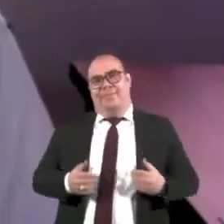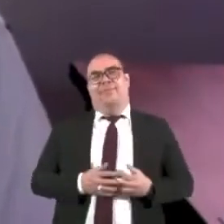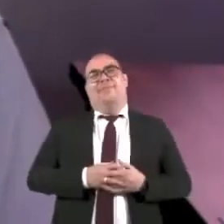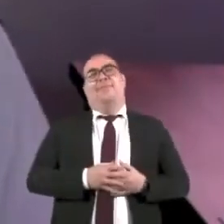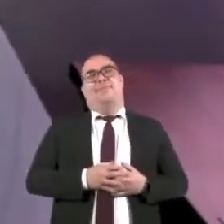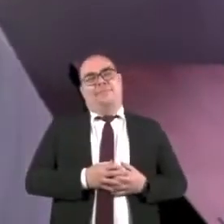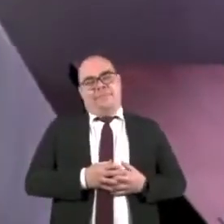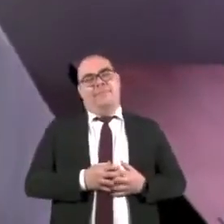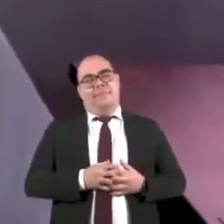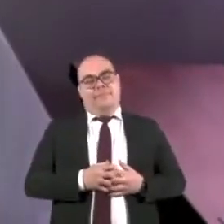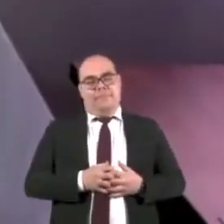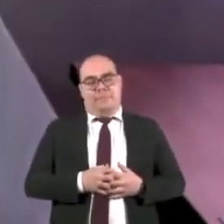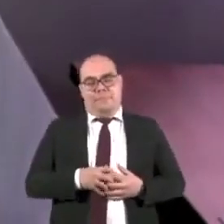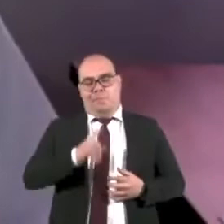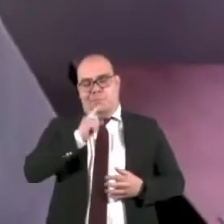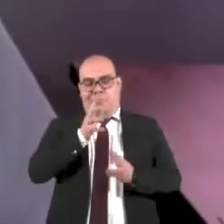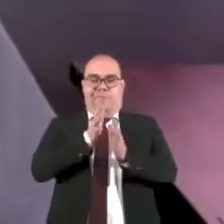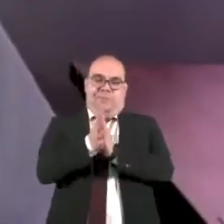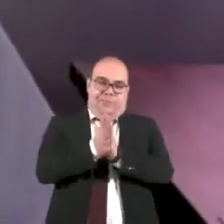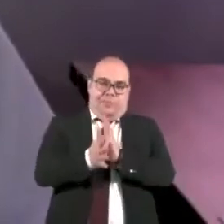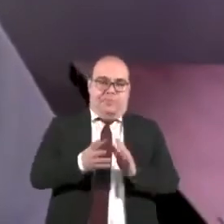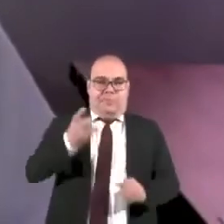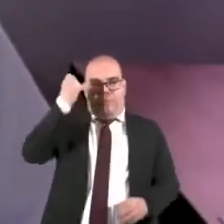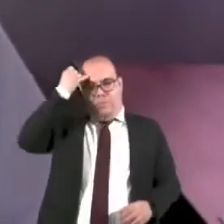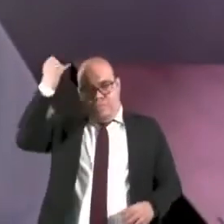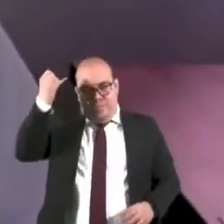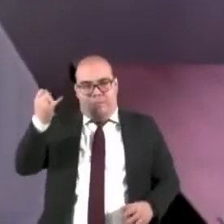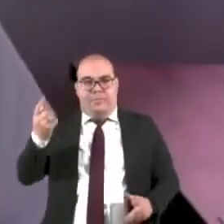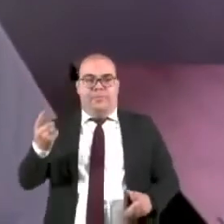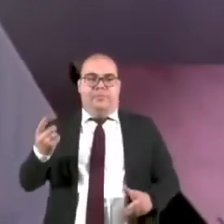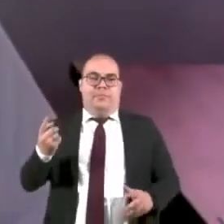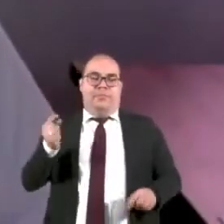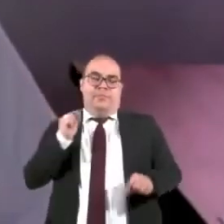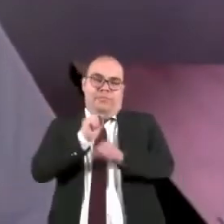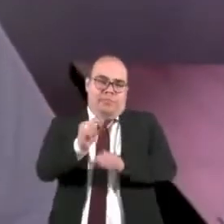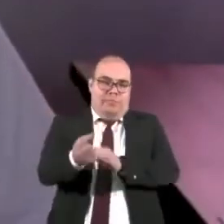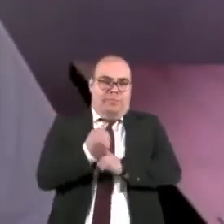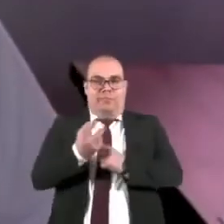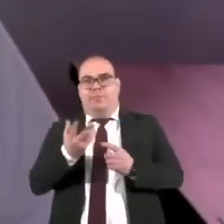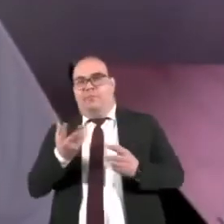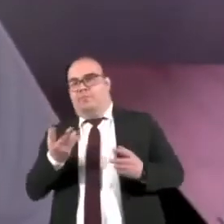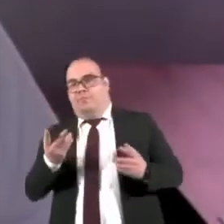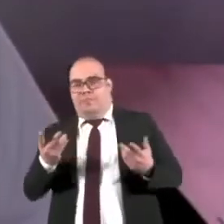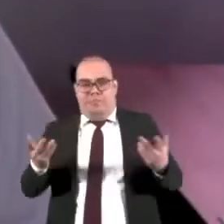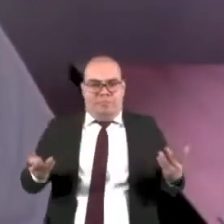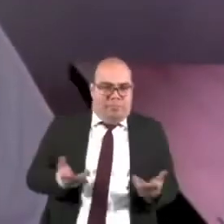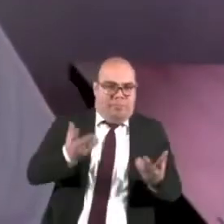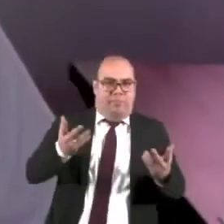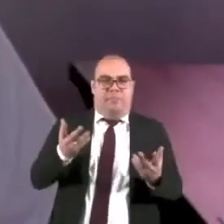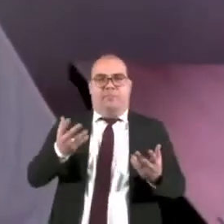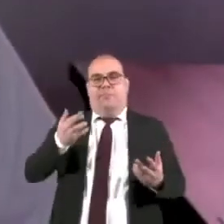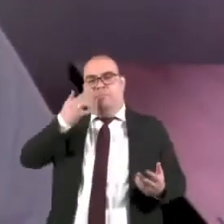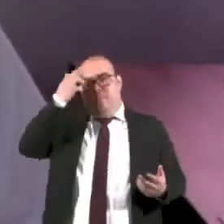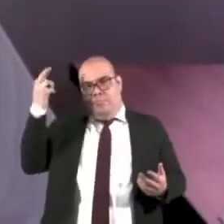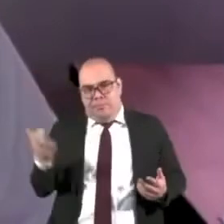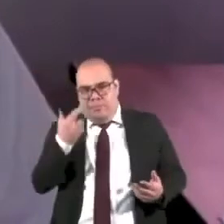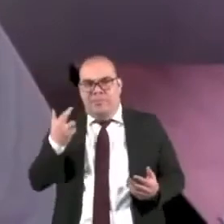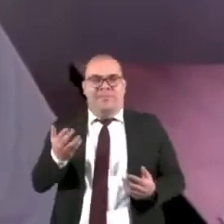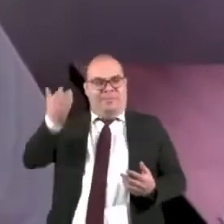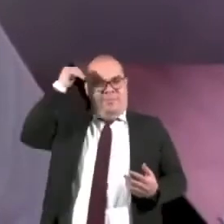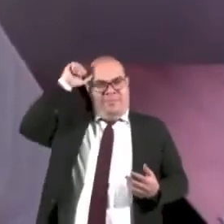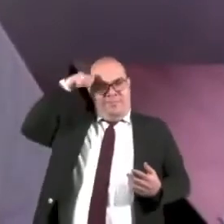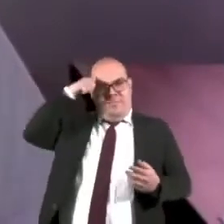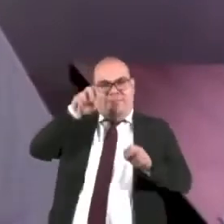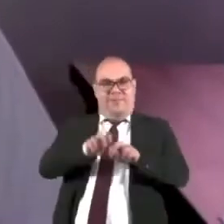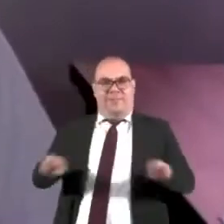definía, decía unos criterios, unas ideas que quisiera repetir.